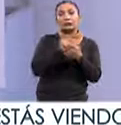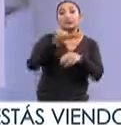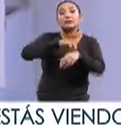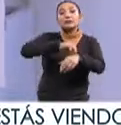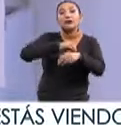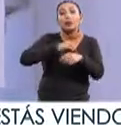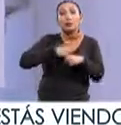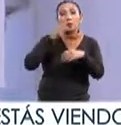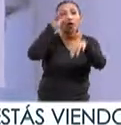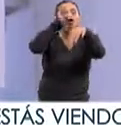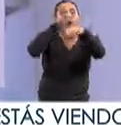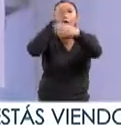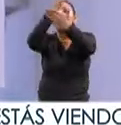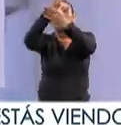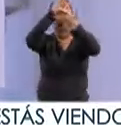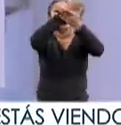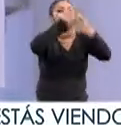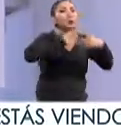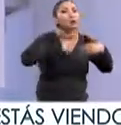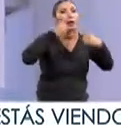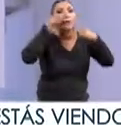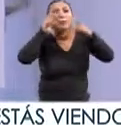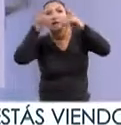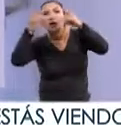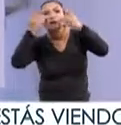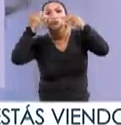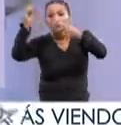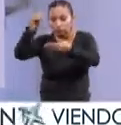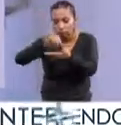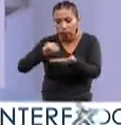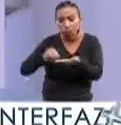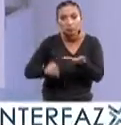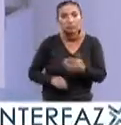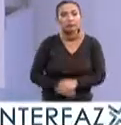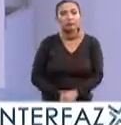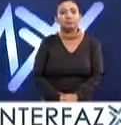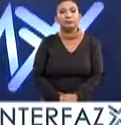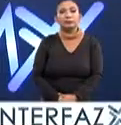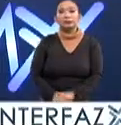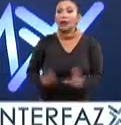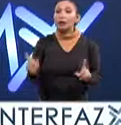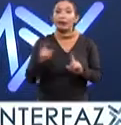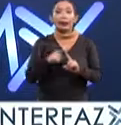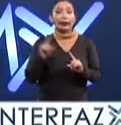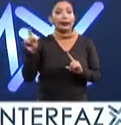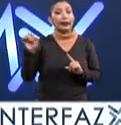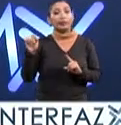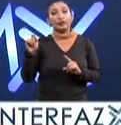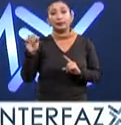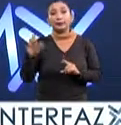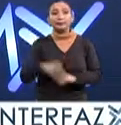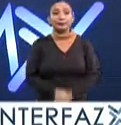vivo, tocando la vida con las manos y haciéndonos saber de muchas maneras. Pues ya dejaste tarea a los editores, Javier.